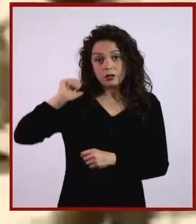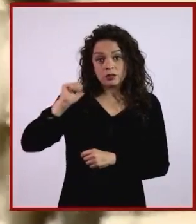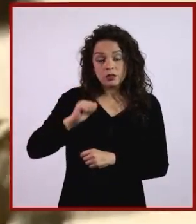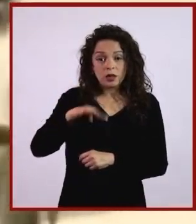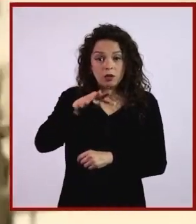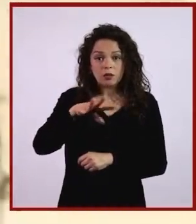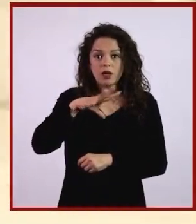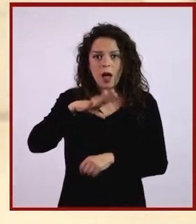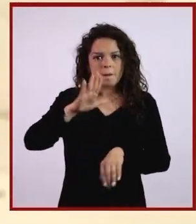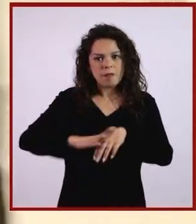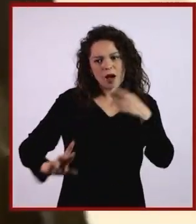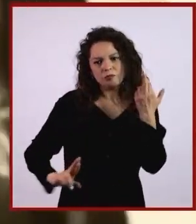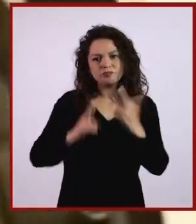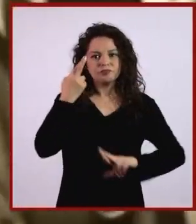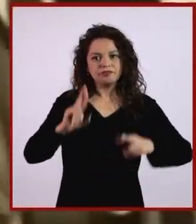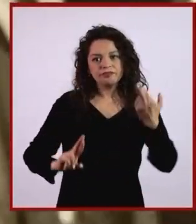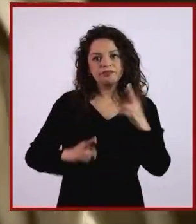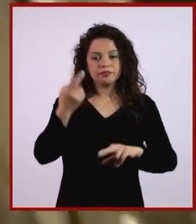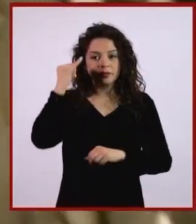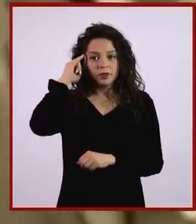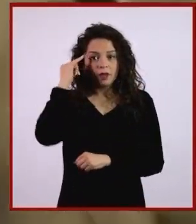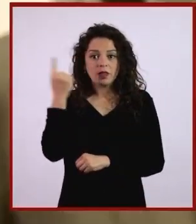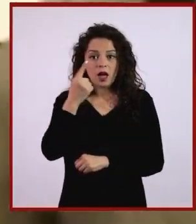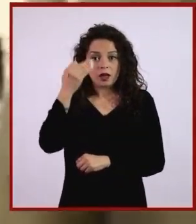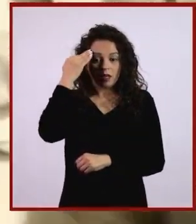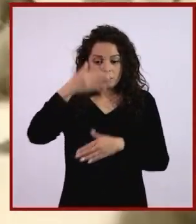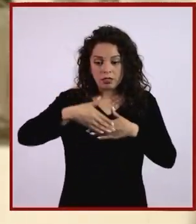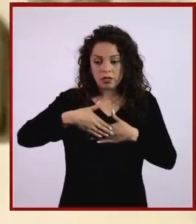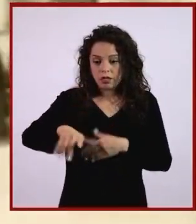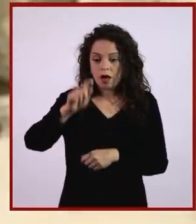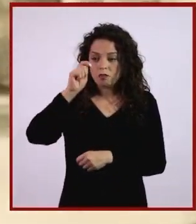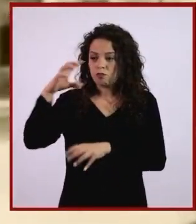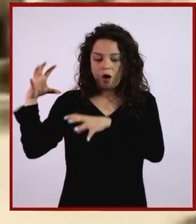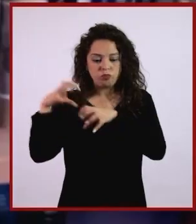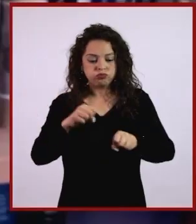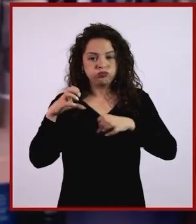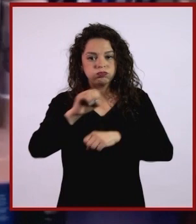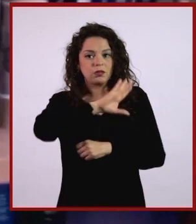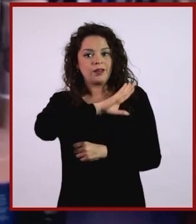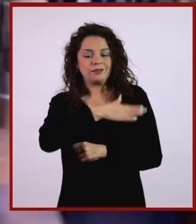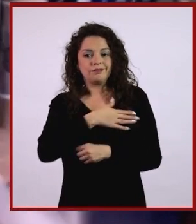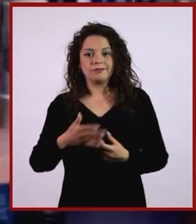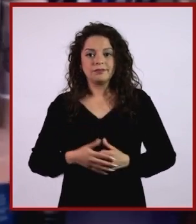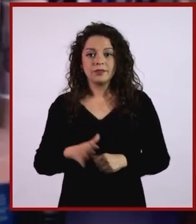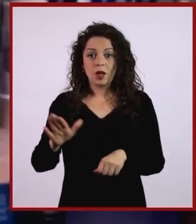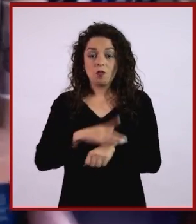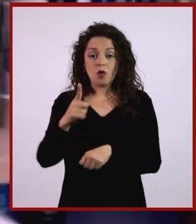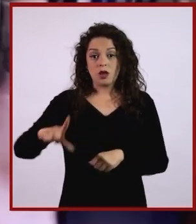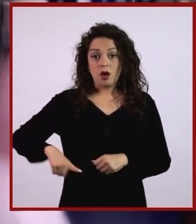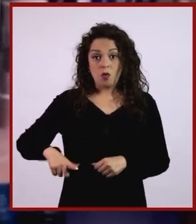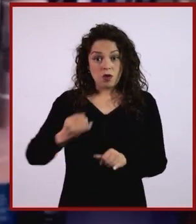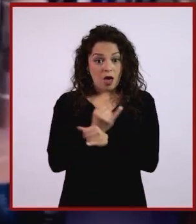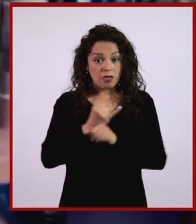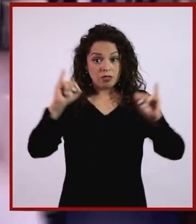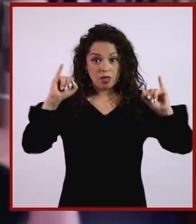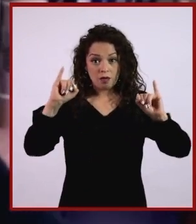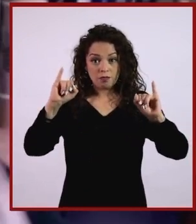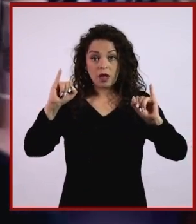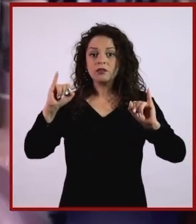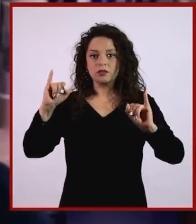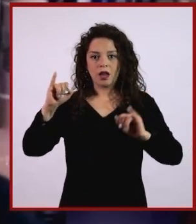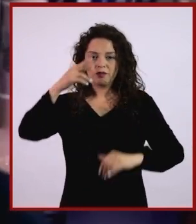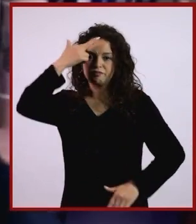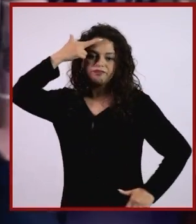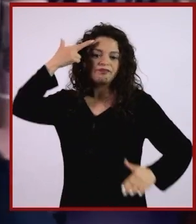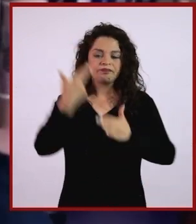XIX, hubo mucho más rebeliones indígenas que en todo el periodo colonial. Porque justamente los gobiernos independientes de México